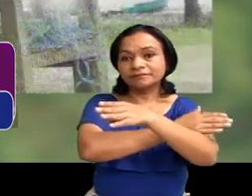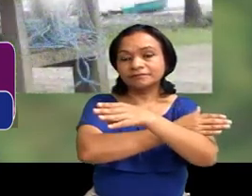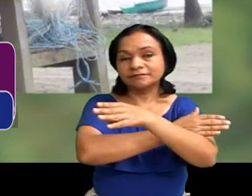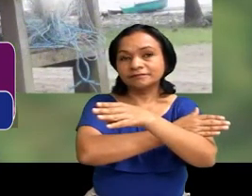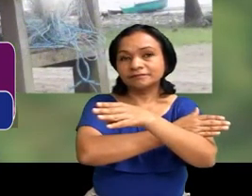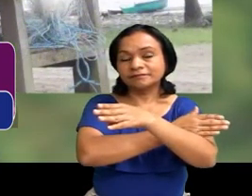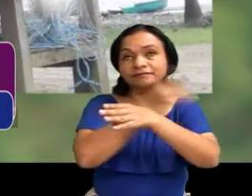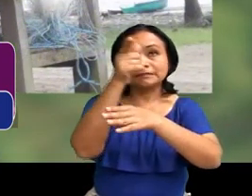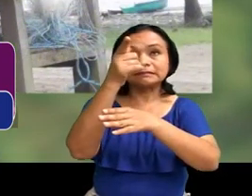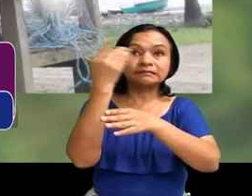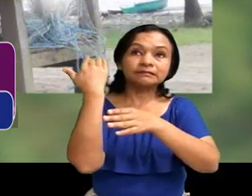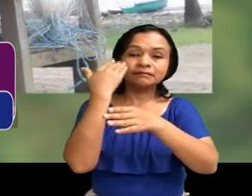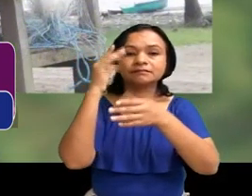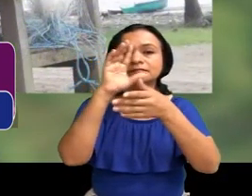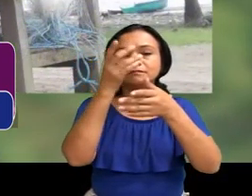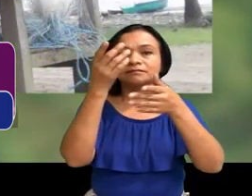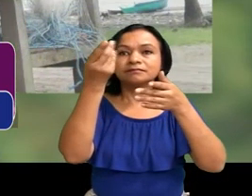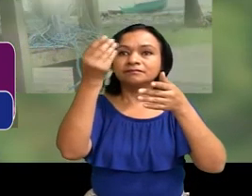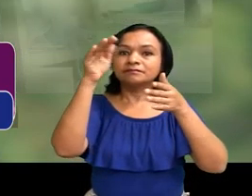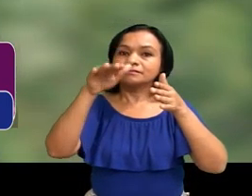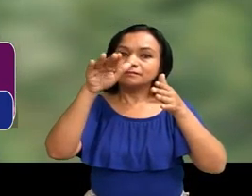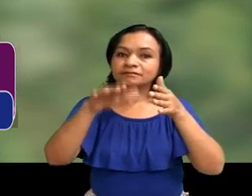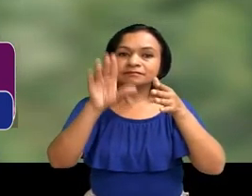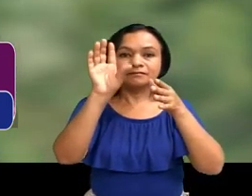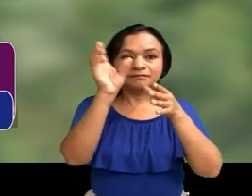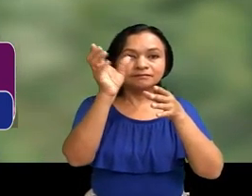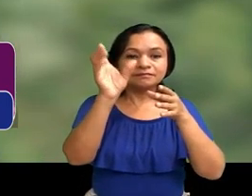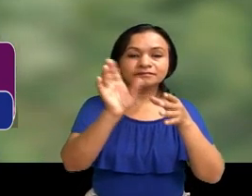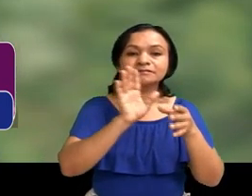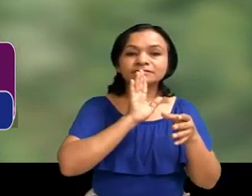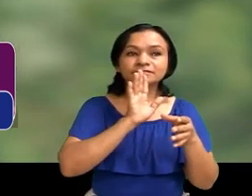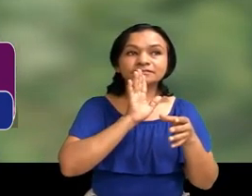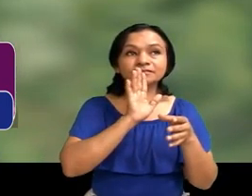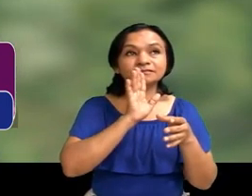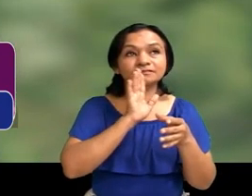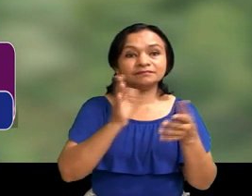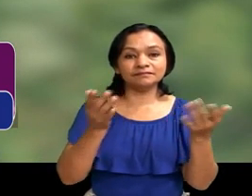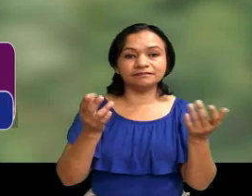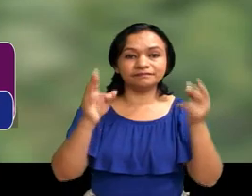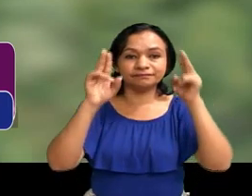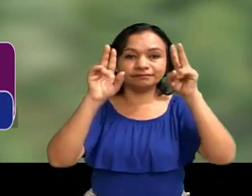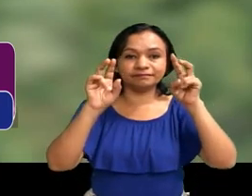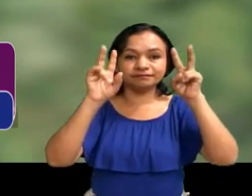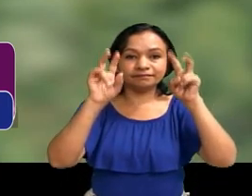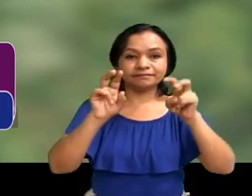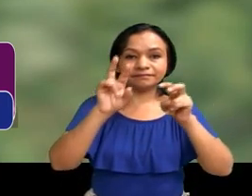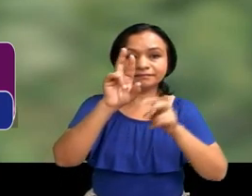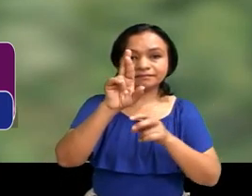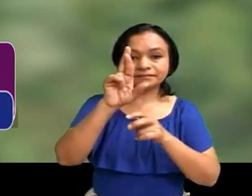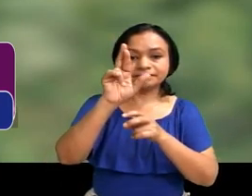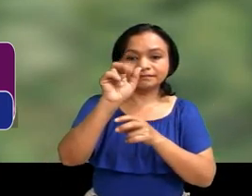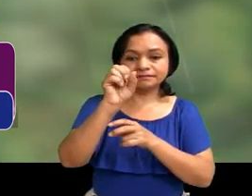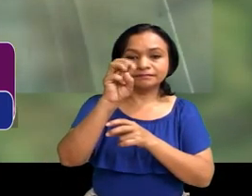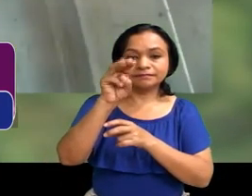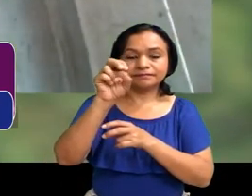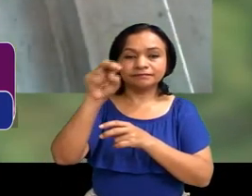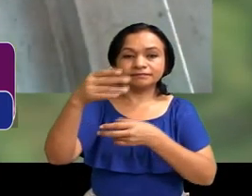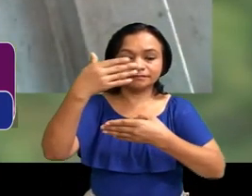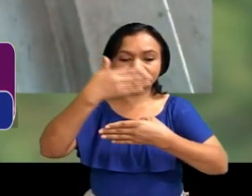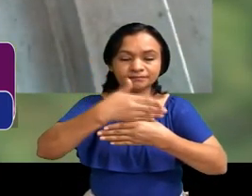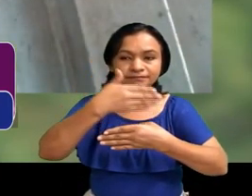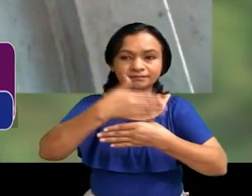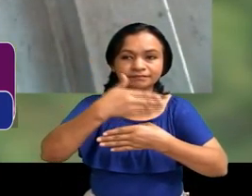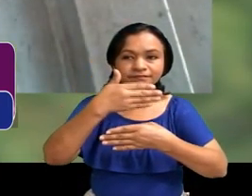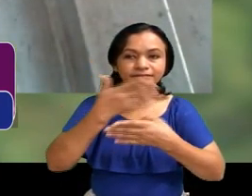por ahorradoras, por más eficientes. Tuve la oportunidad de conversar al respecto de ese tema con el compañero Ramón del Teatro Nacional. A eso